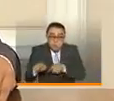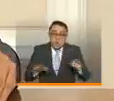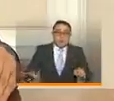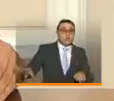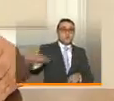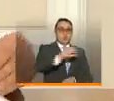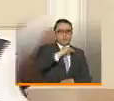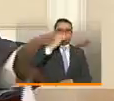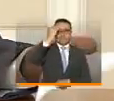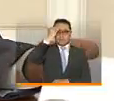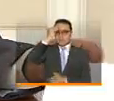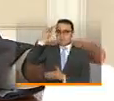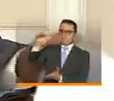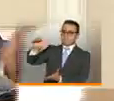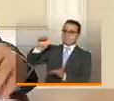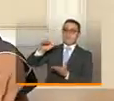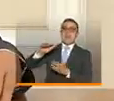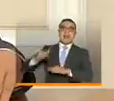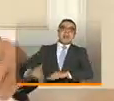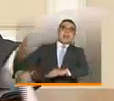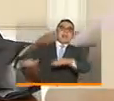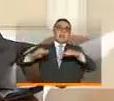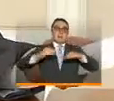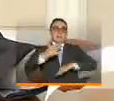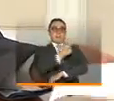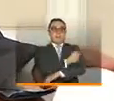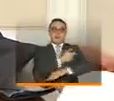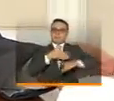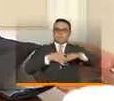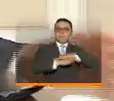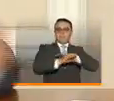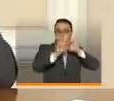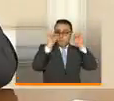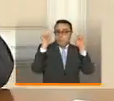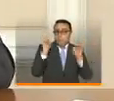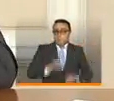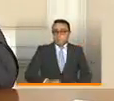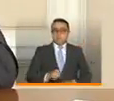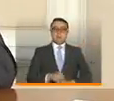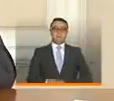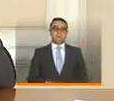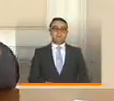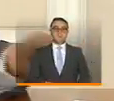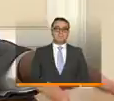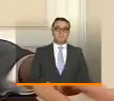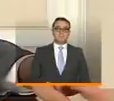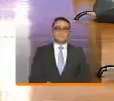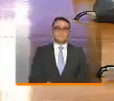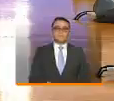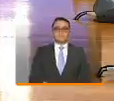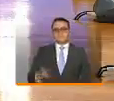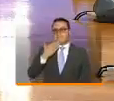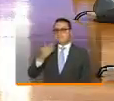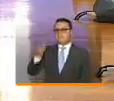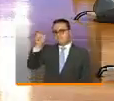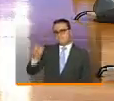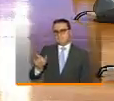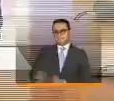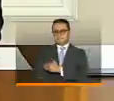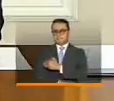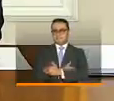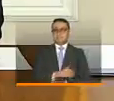van a tener las mismas opciones de acceso a las diferentes vacunas que existen en el país. Muchas gracias, ministro Fernando. Nos